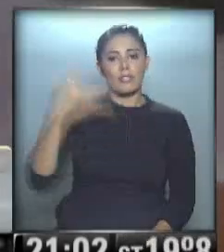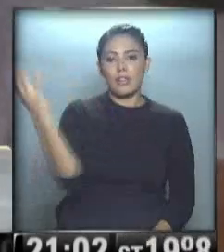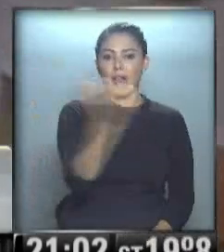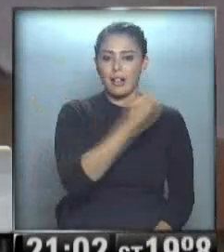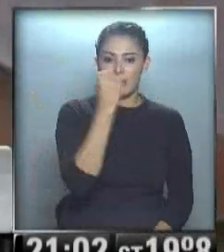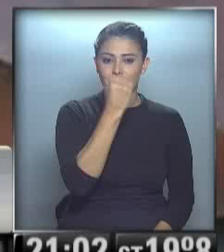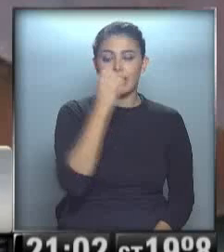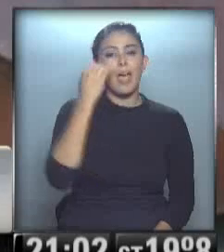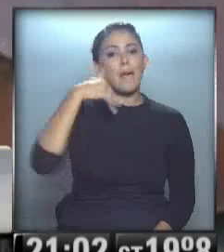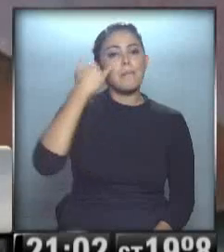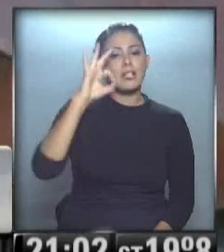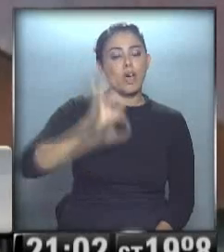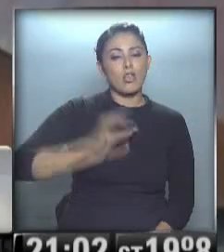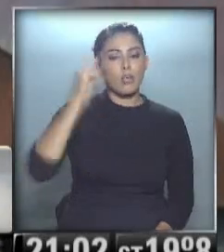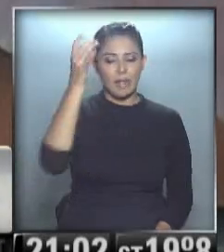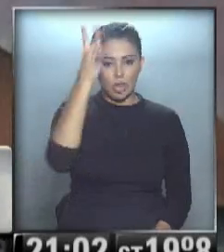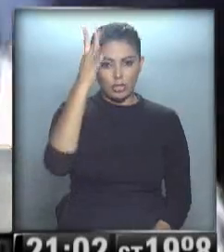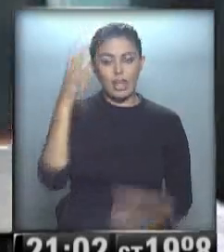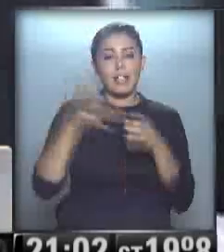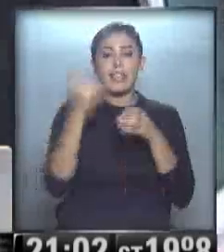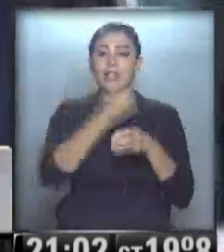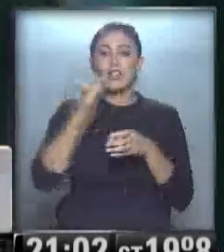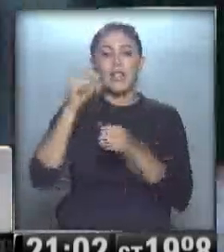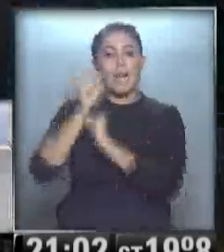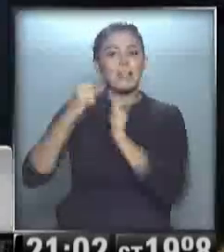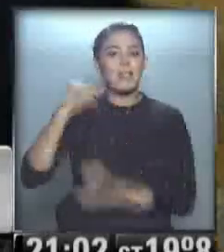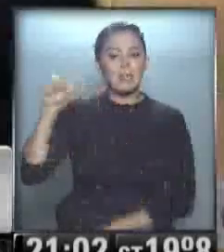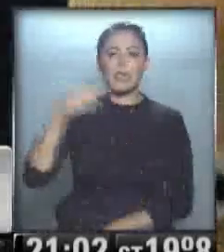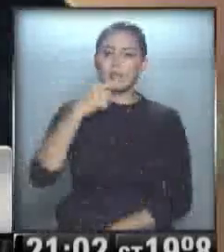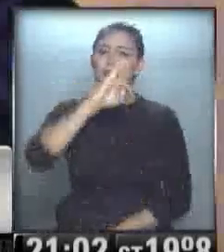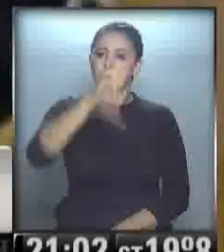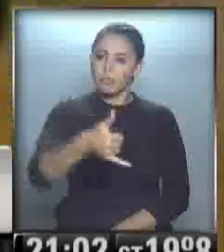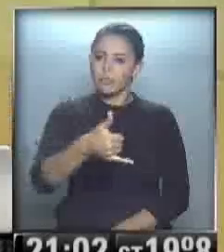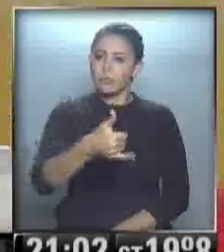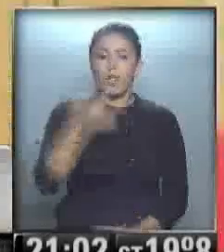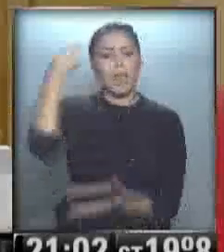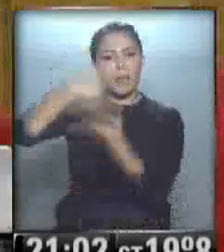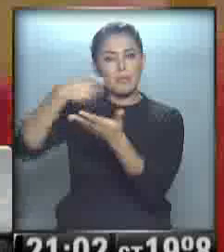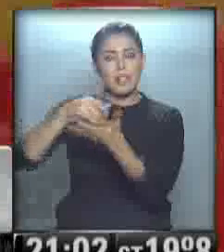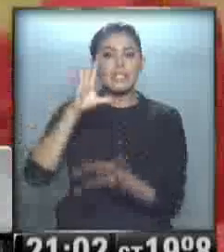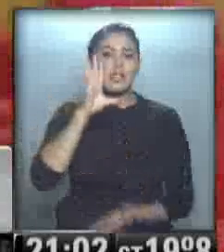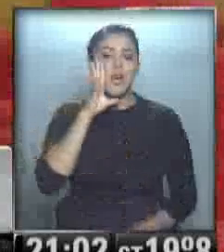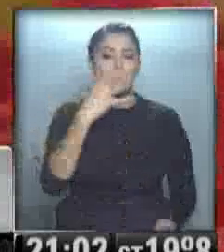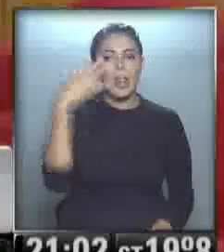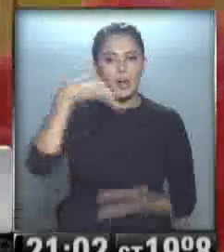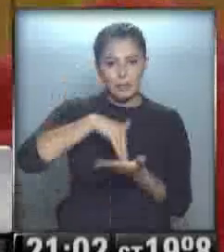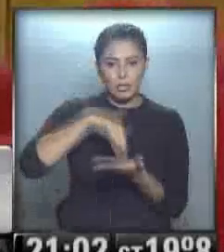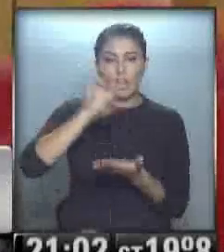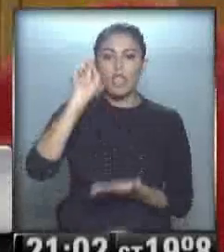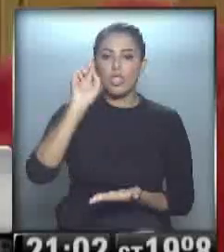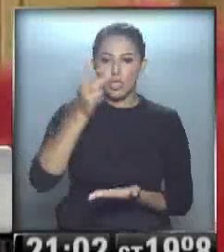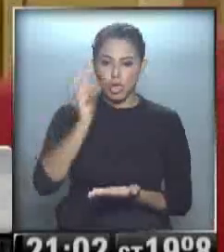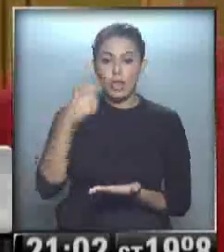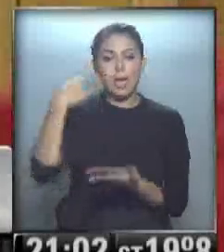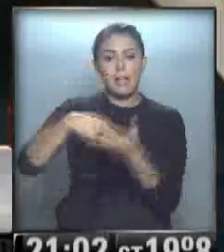República Argentina en mayo de 2012. El directorio de la empresa española dio visto bueno a la indemnización de 5 mil millones de